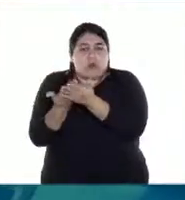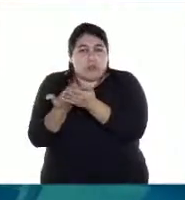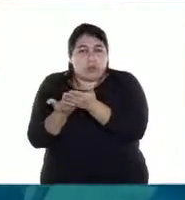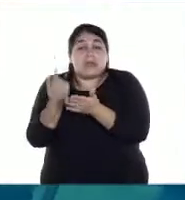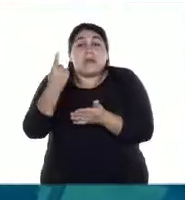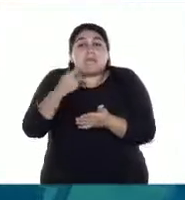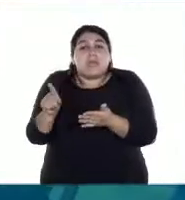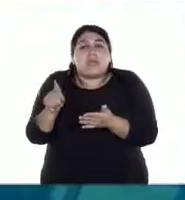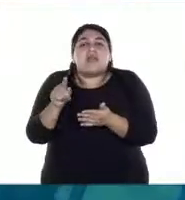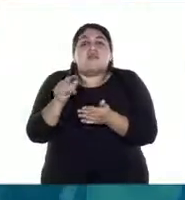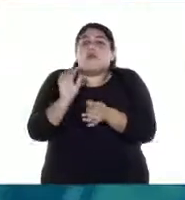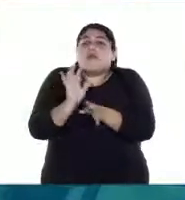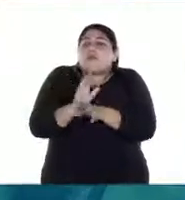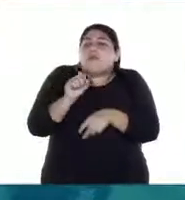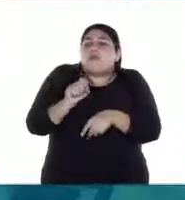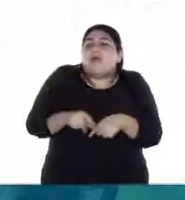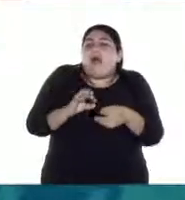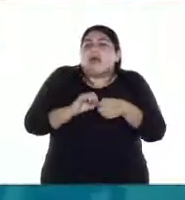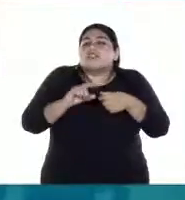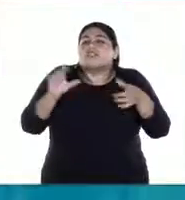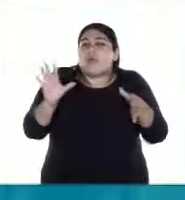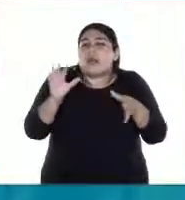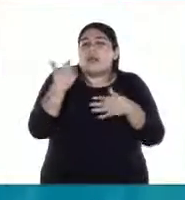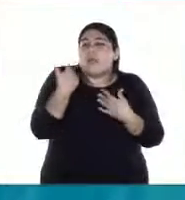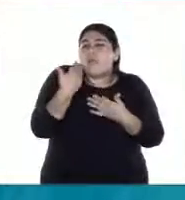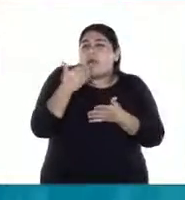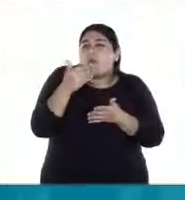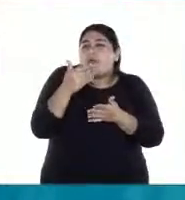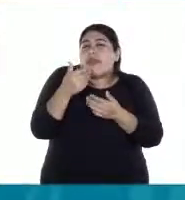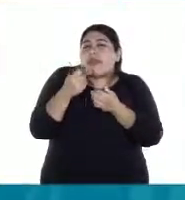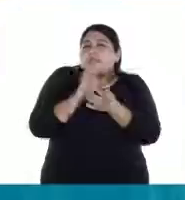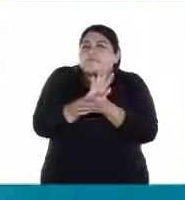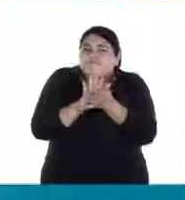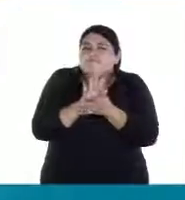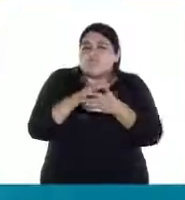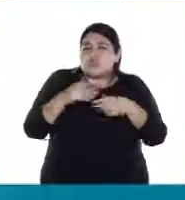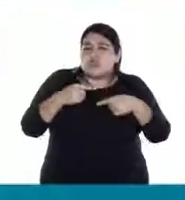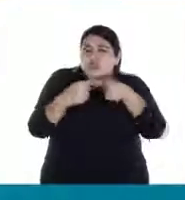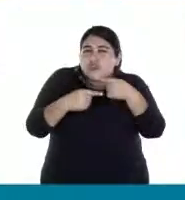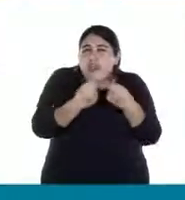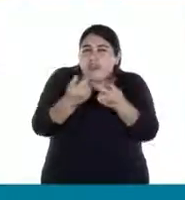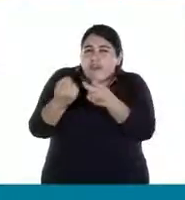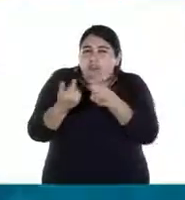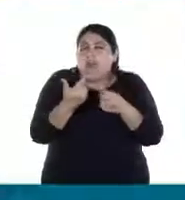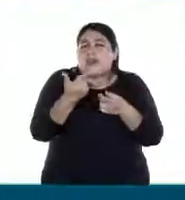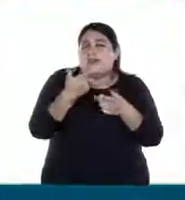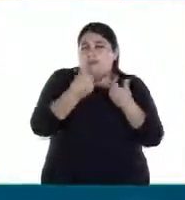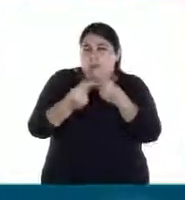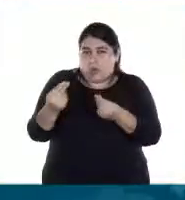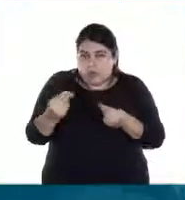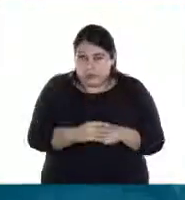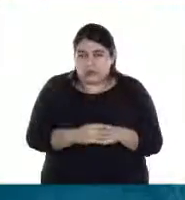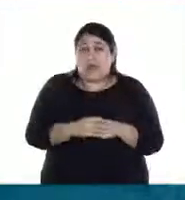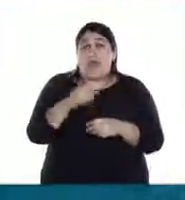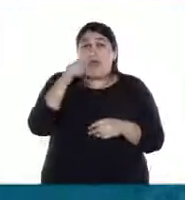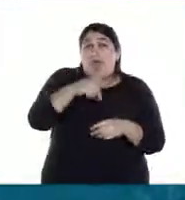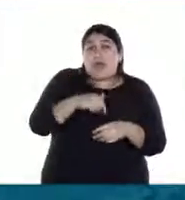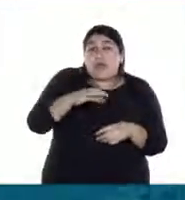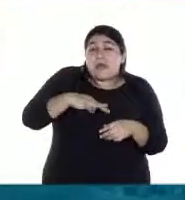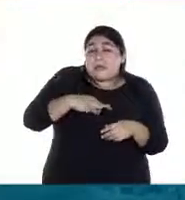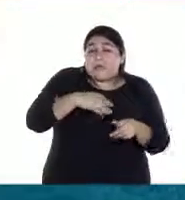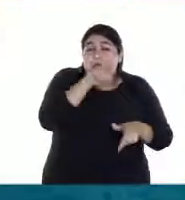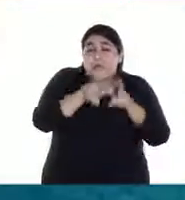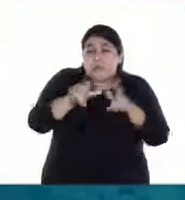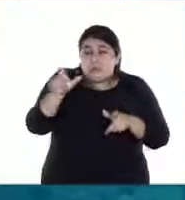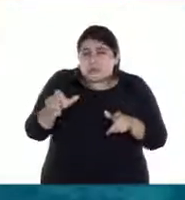medidas de soberanía para resolver la crisis de las vacunas. Una salida, obviamente, al colapso sanitario, donde la vida de millones esté